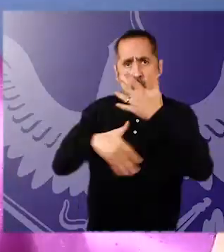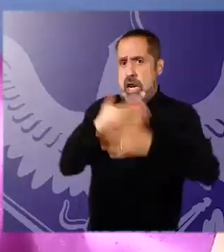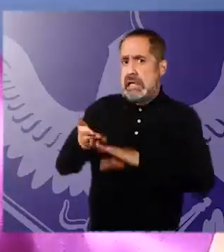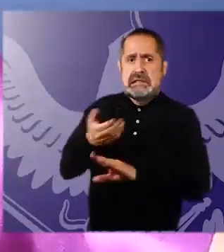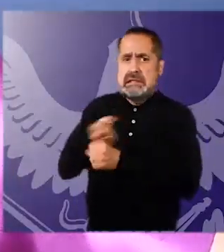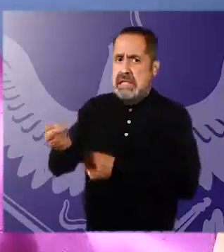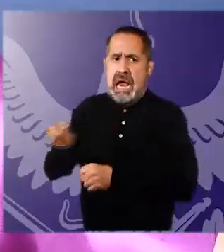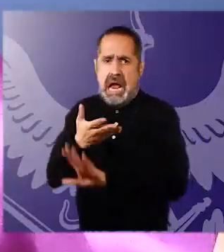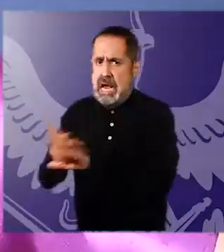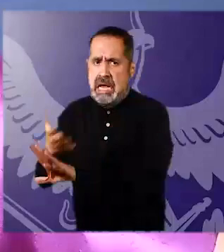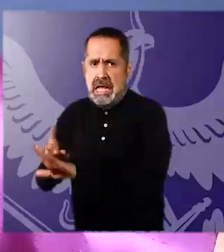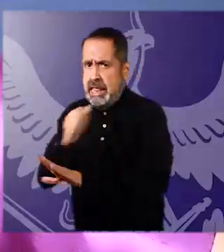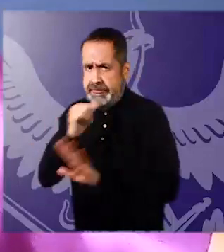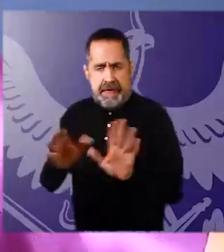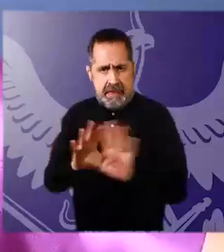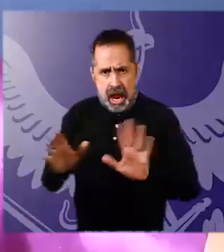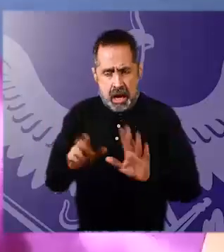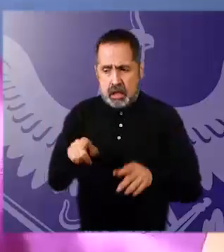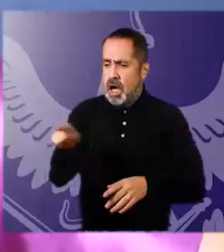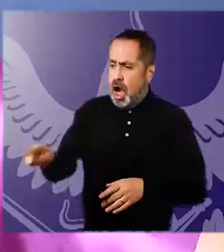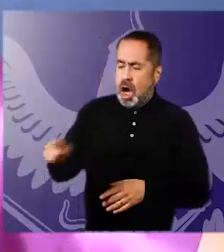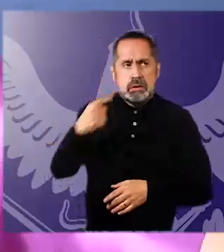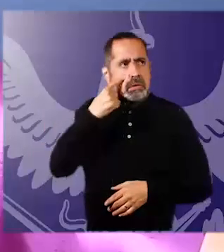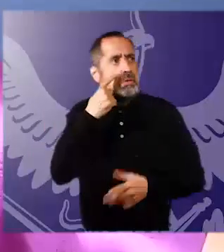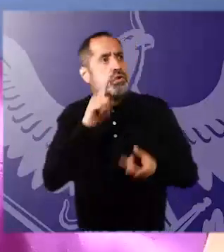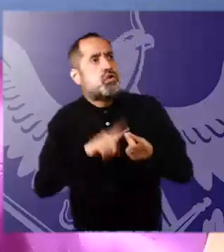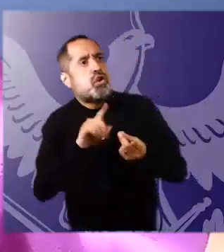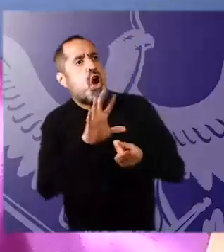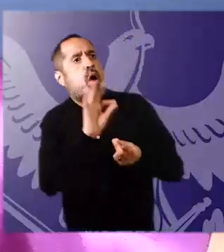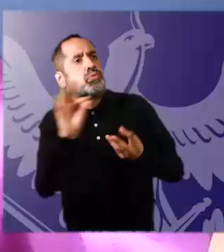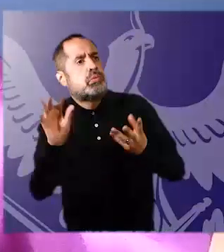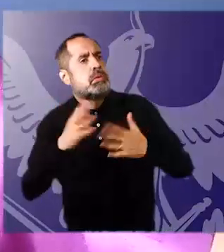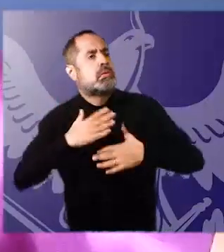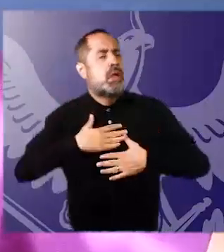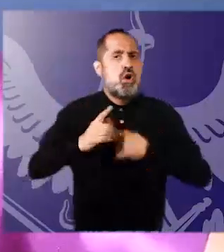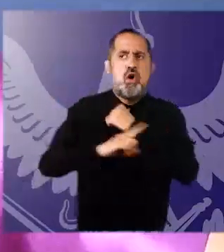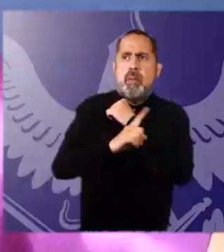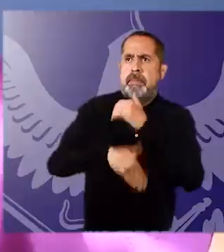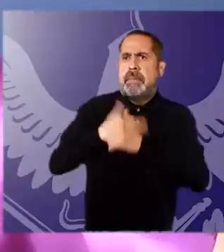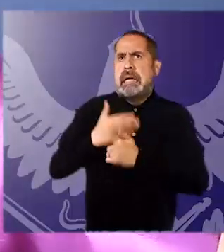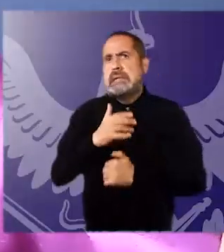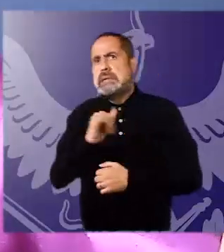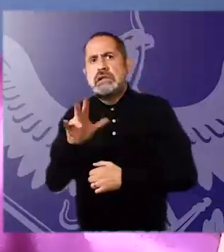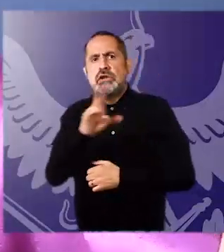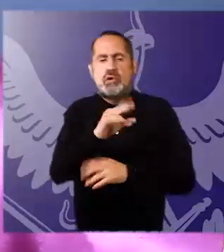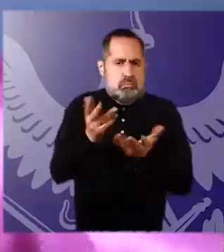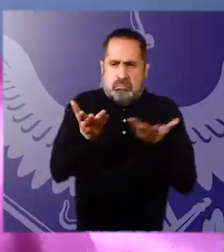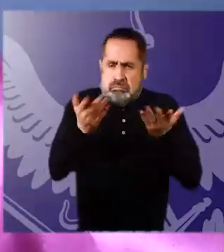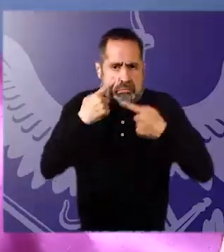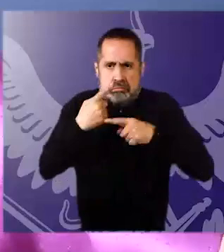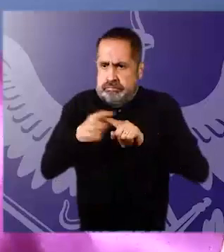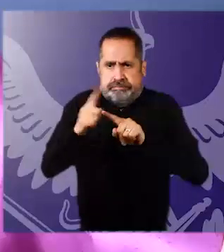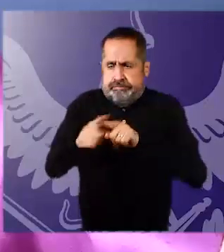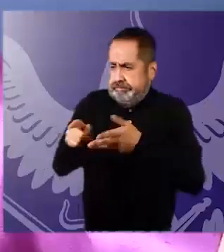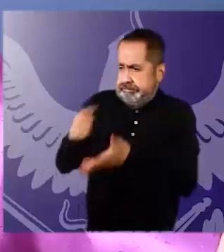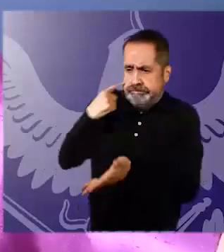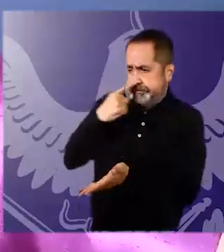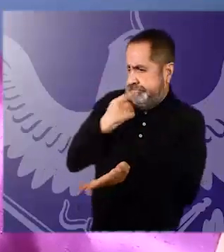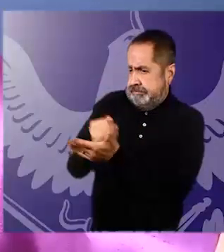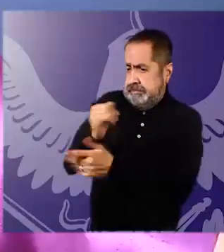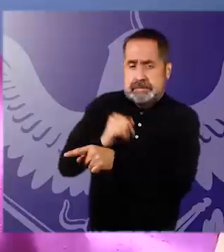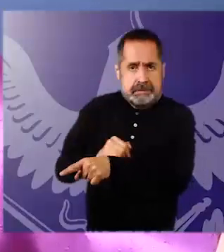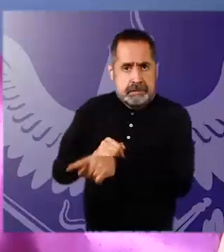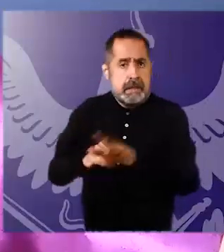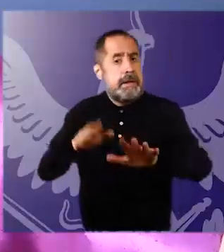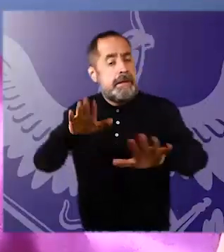adolescentes estén libres de violencia, pero además también encuentren opciones y alternativas a la maternidad,